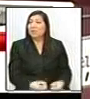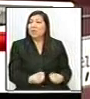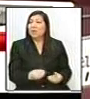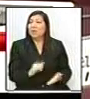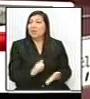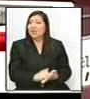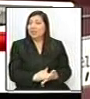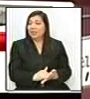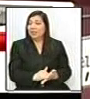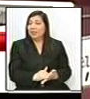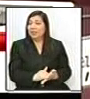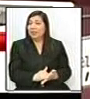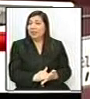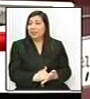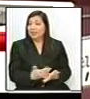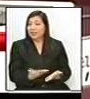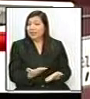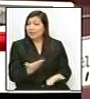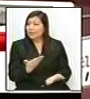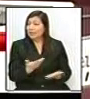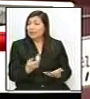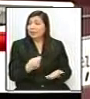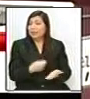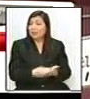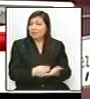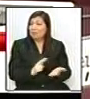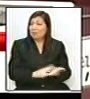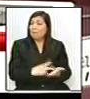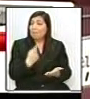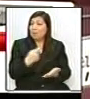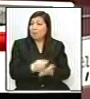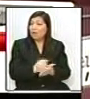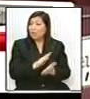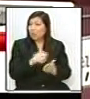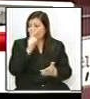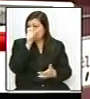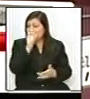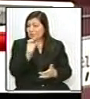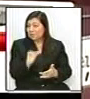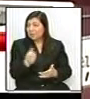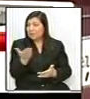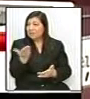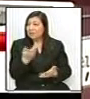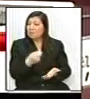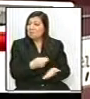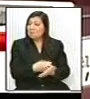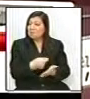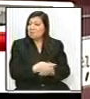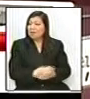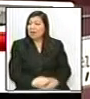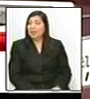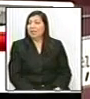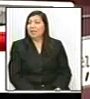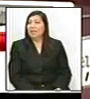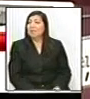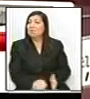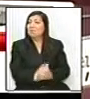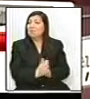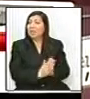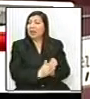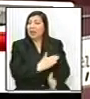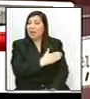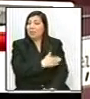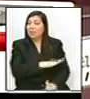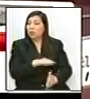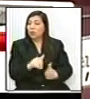Porque gracias al tributo que pagamos todos los peruanos, perciben el sueldo que realmente se beneficia a favor